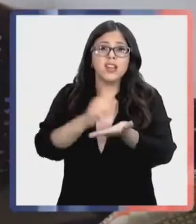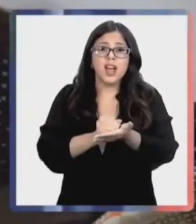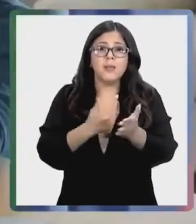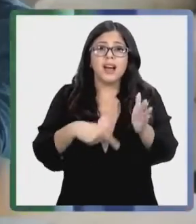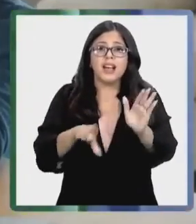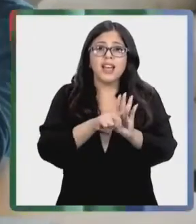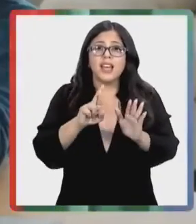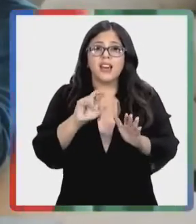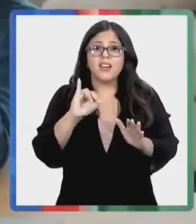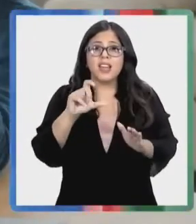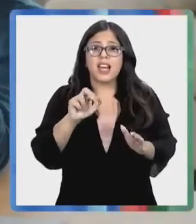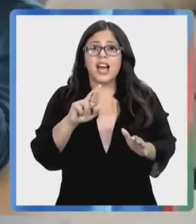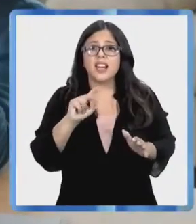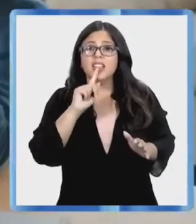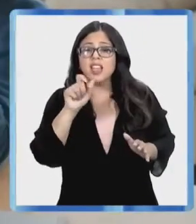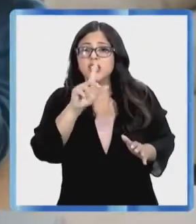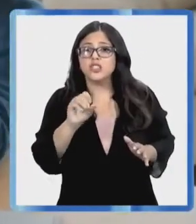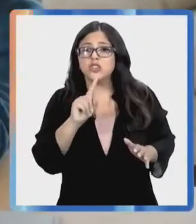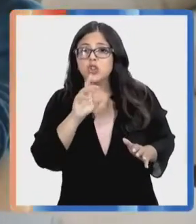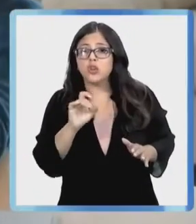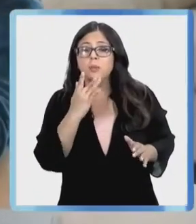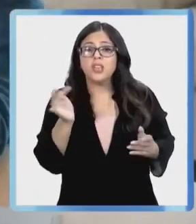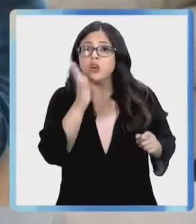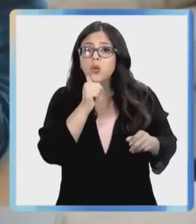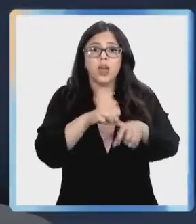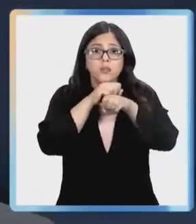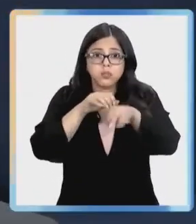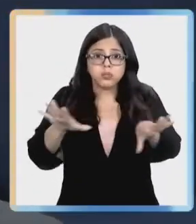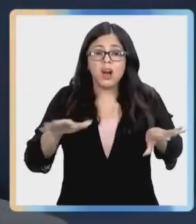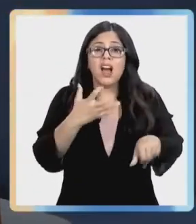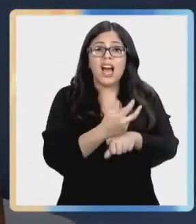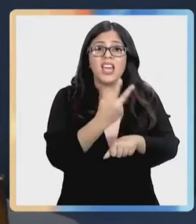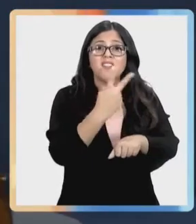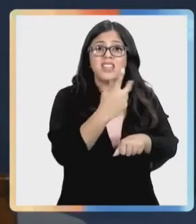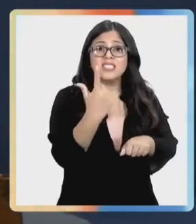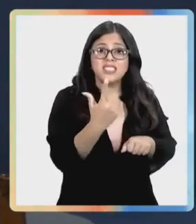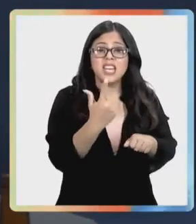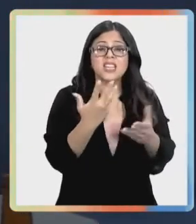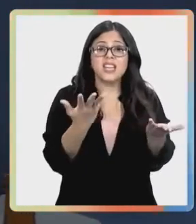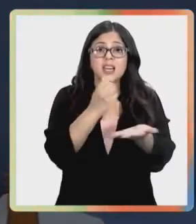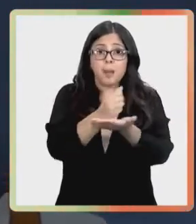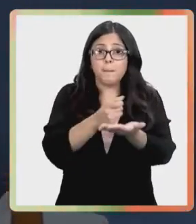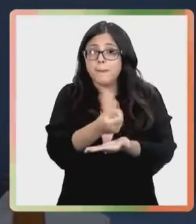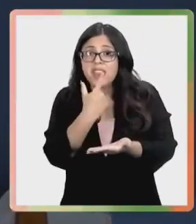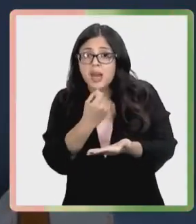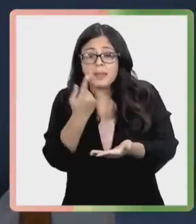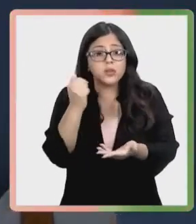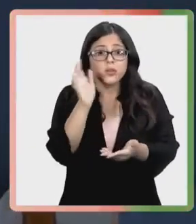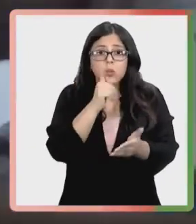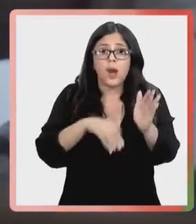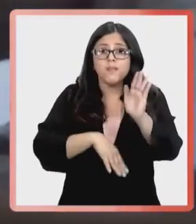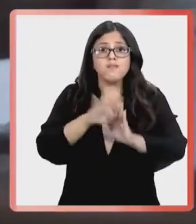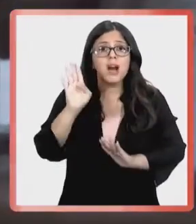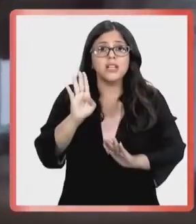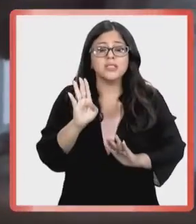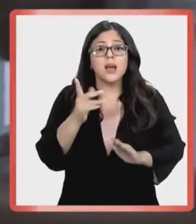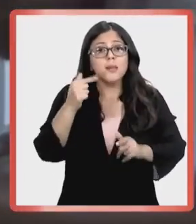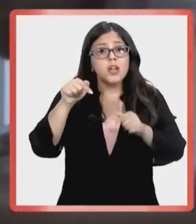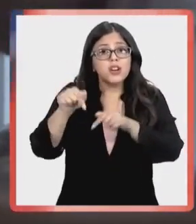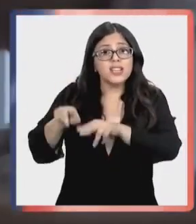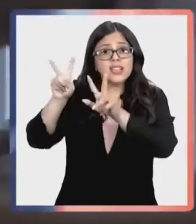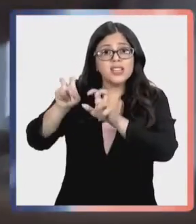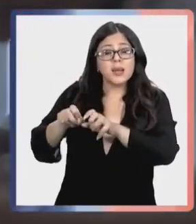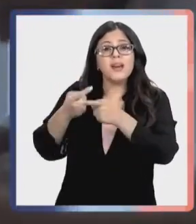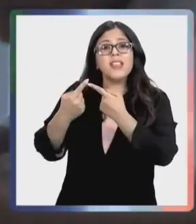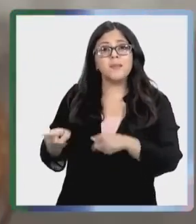no hay expansión desde hace 3 años. Son alrededor de 27 coberturas de medicamentos y no hay más. Y eso no puede ser porque está paralizada. Pero en este